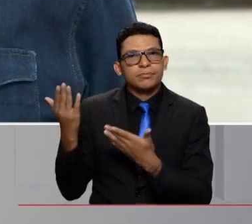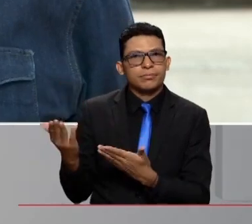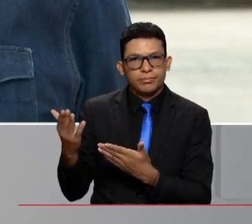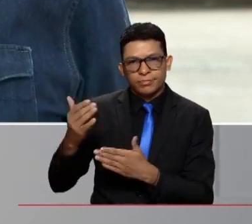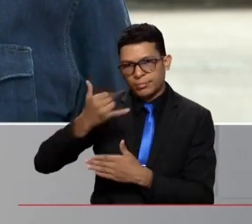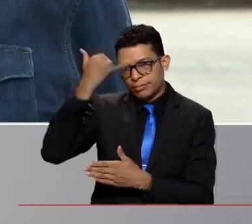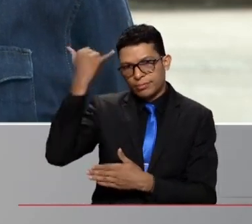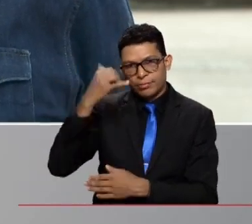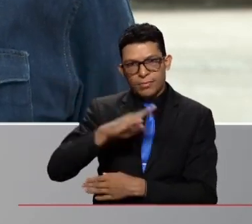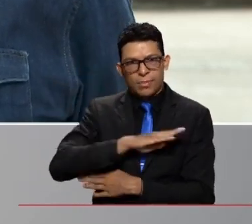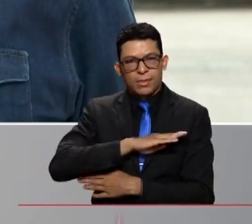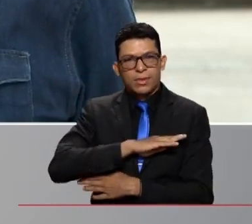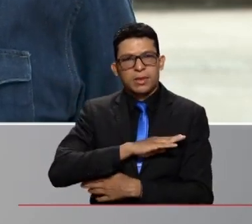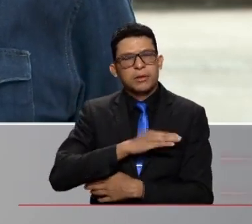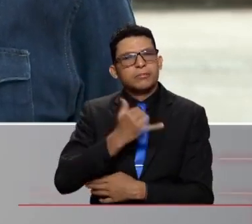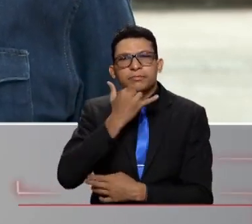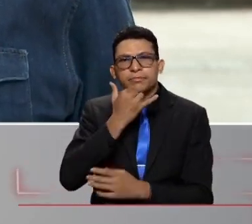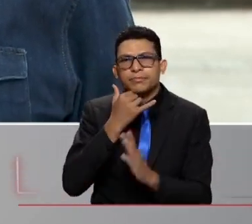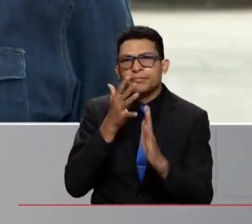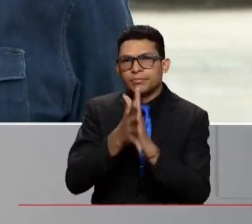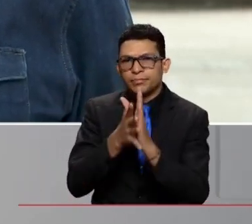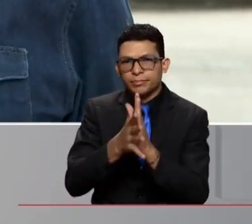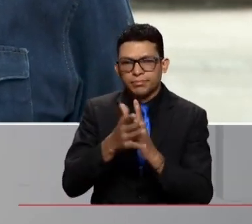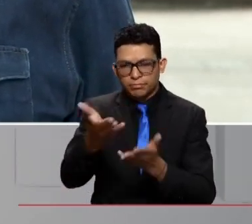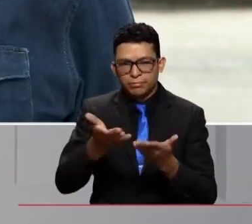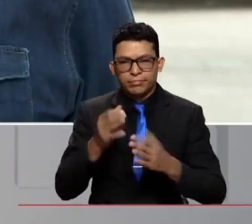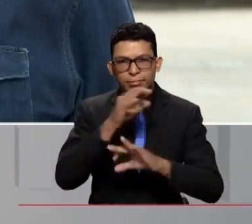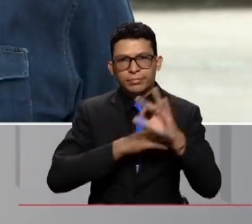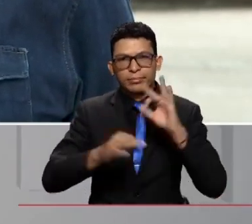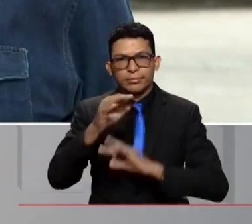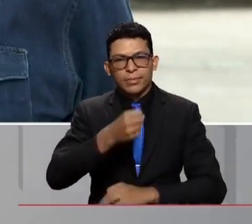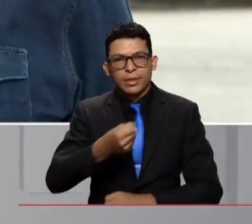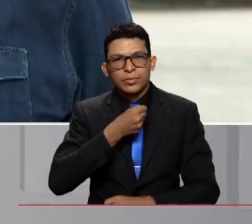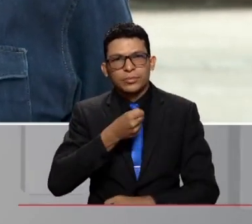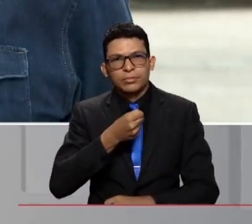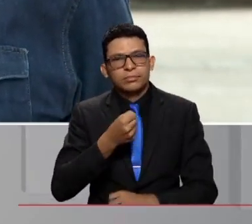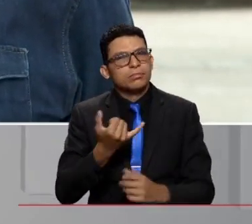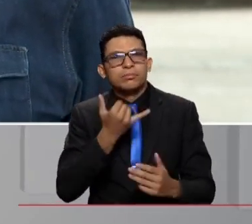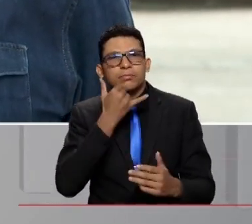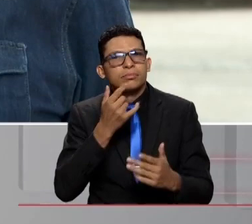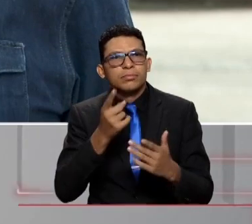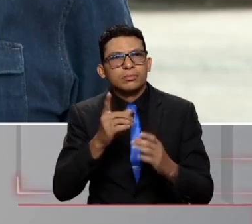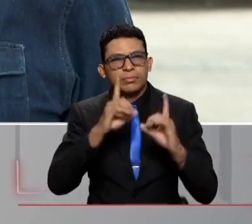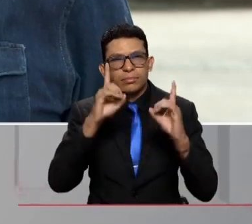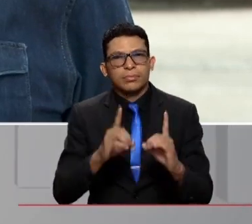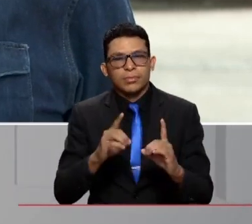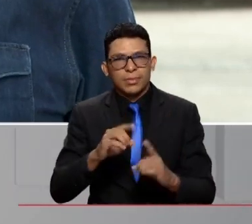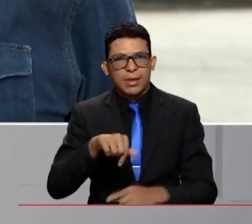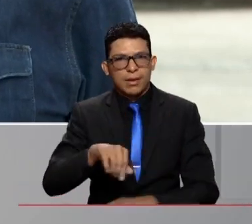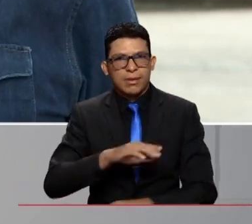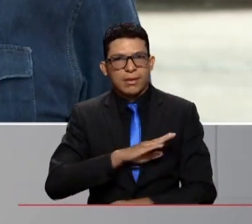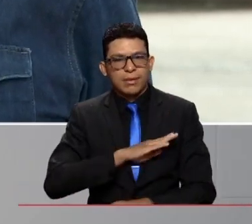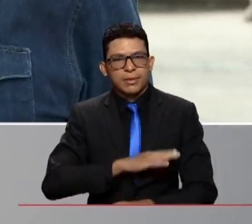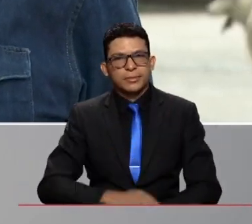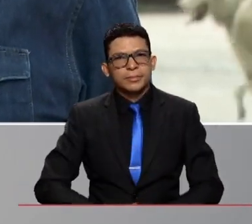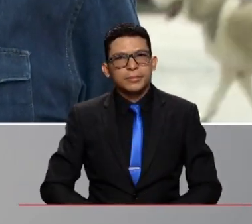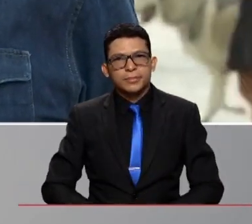para contarnos qué es lo que está pasando. Bienvenido a Telepacífico Noticias. ¿Qué implica esta decisión para Cali, alcalde?